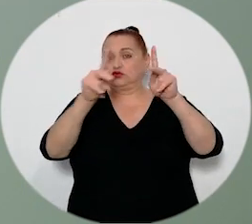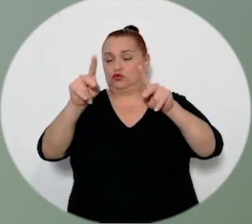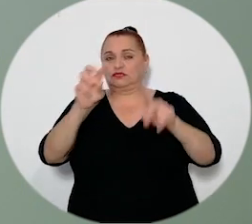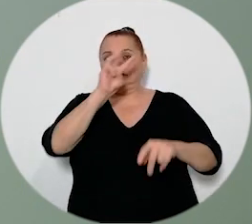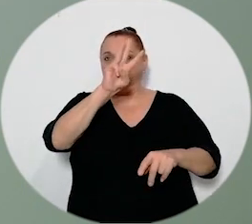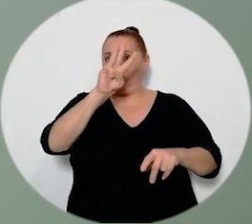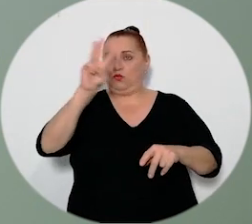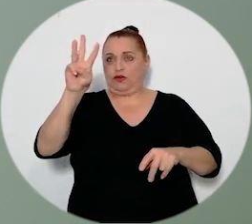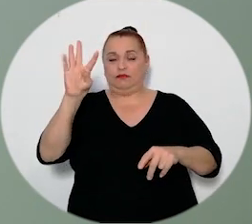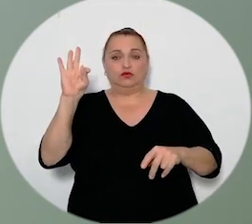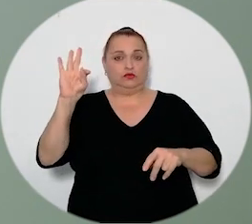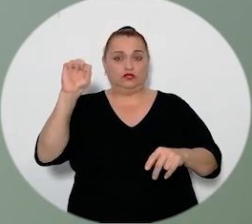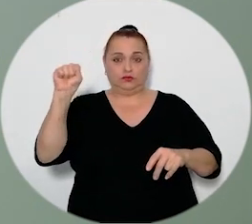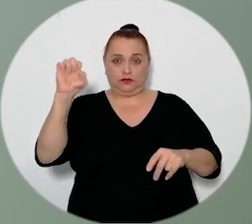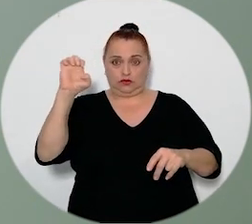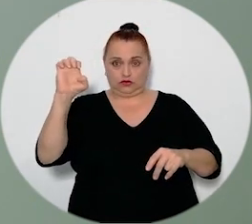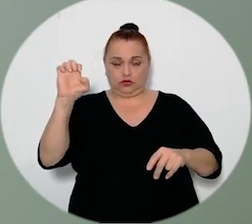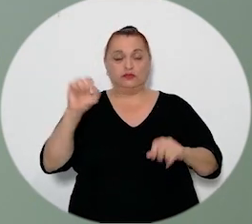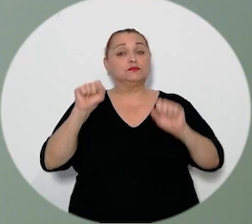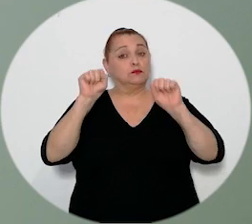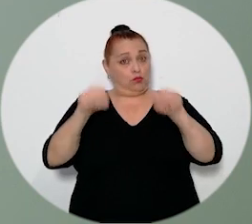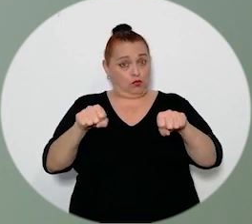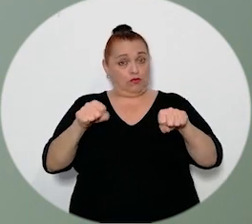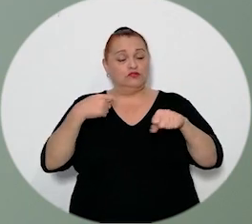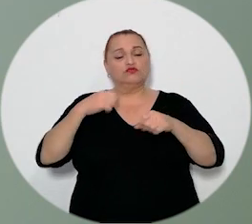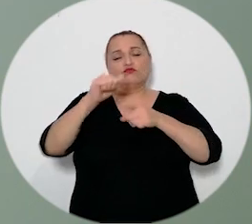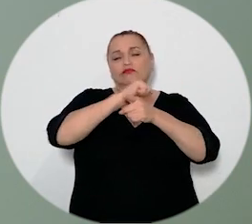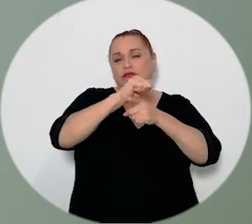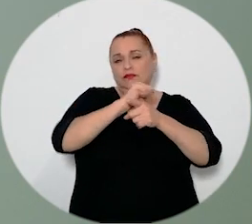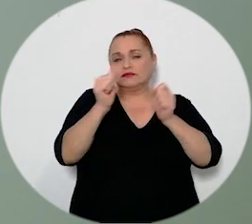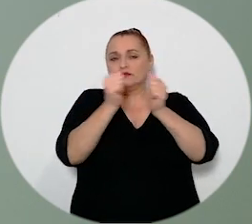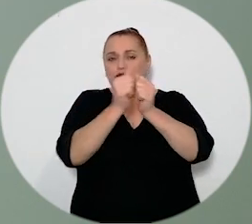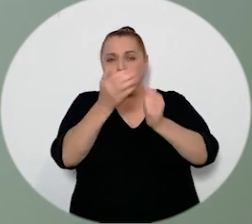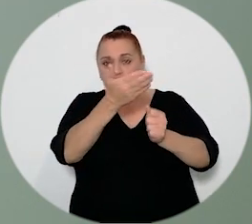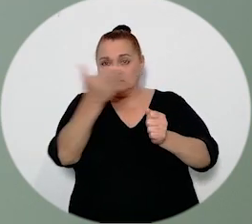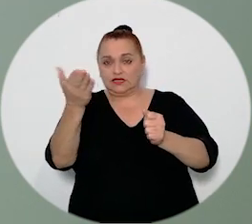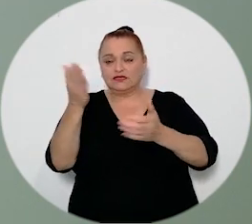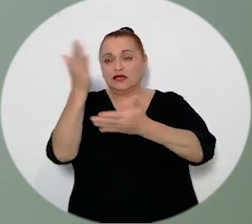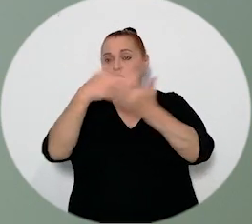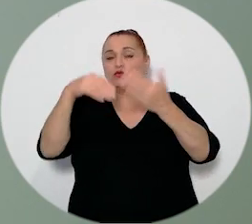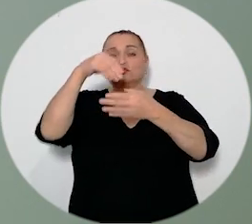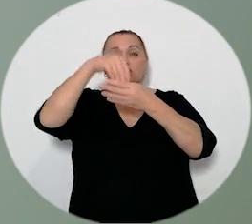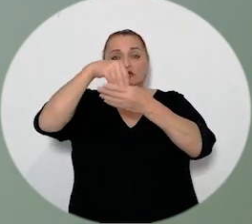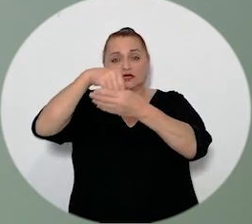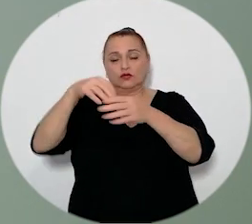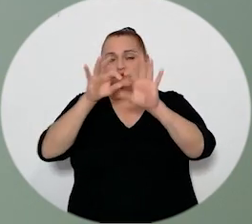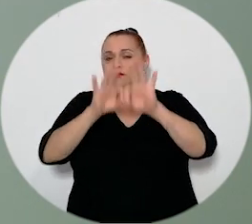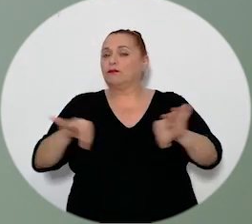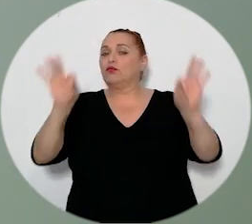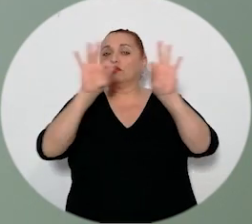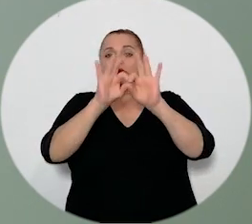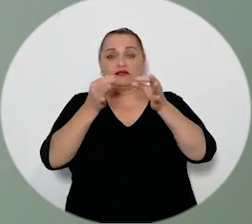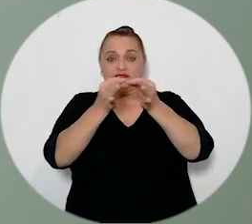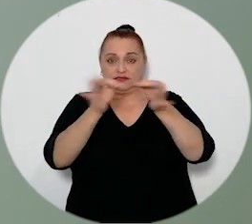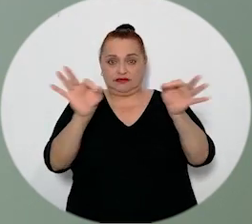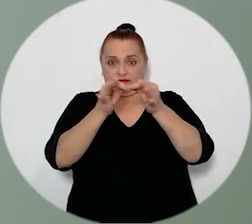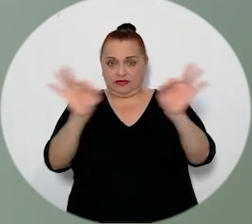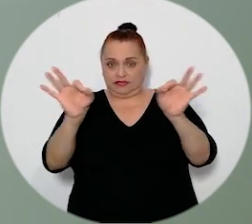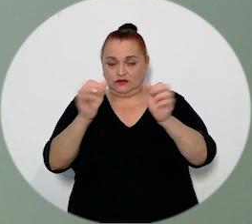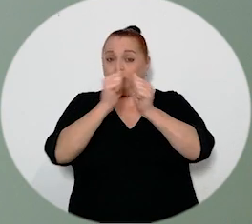del Tribunal Supremo de Elecciones. Y por este medio, quiero repasar con ustedes algunos de los contenidos más importantes del